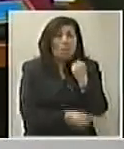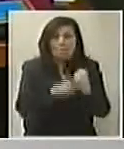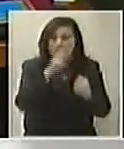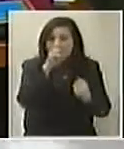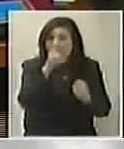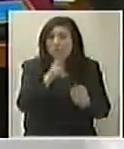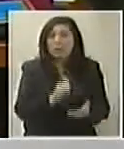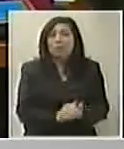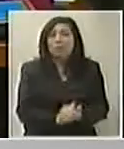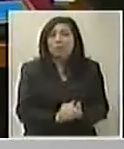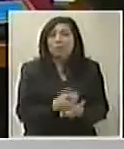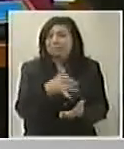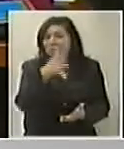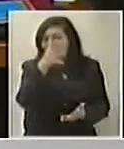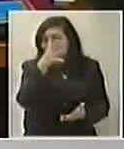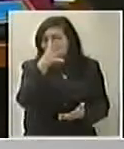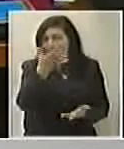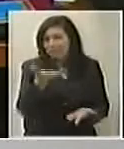Perú